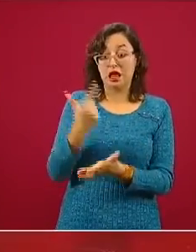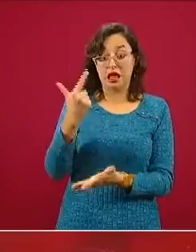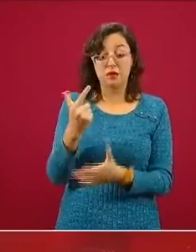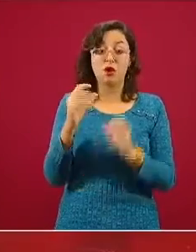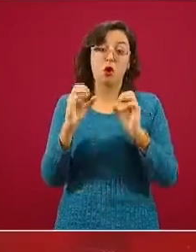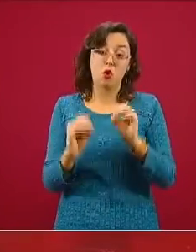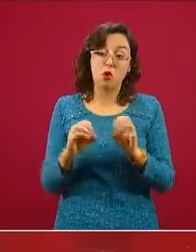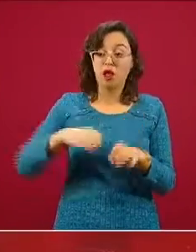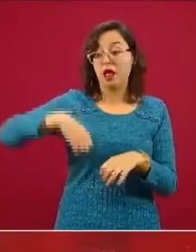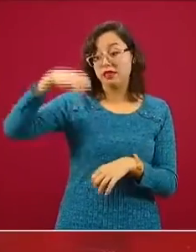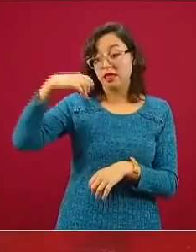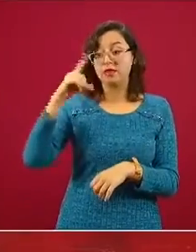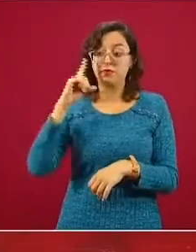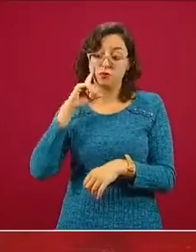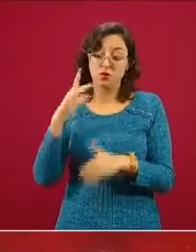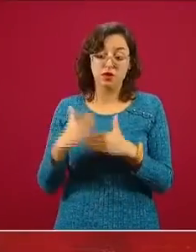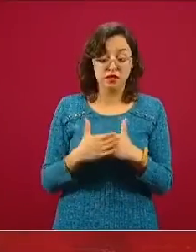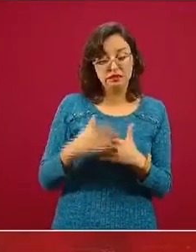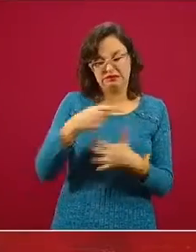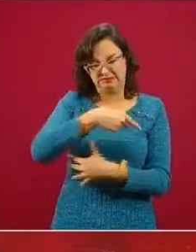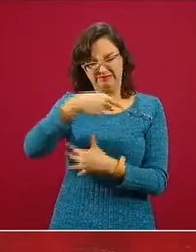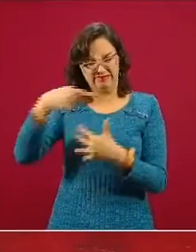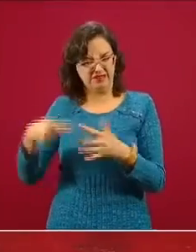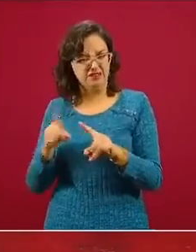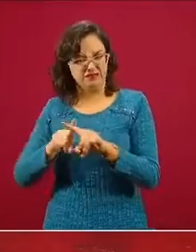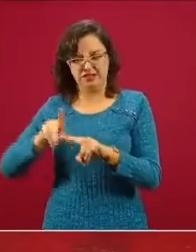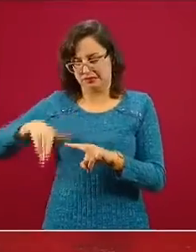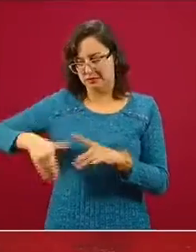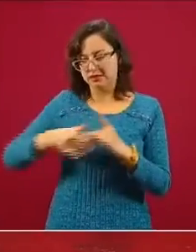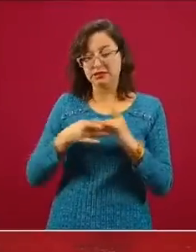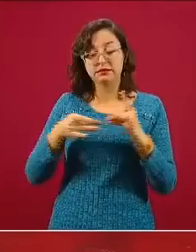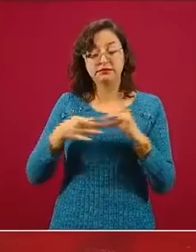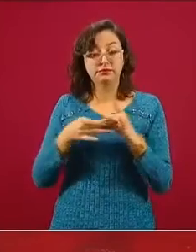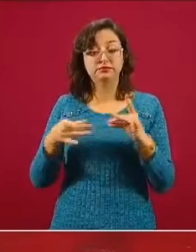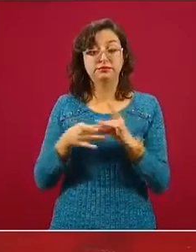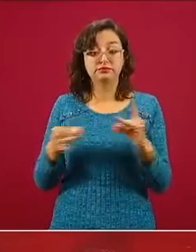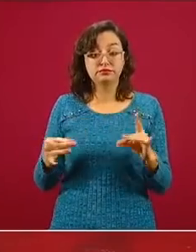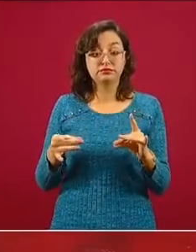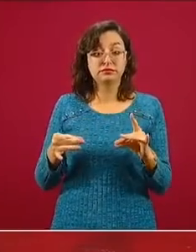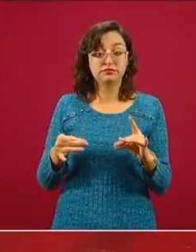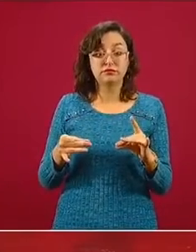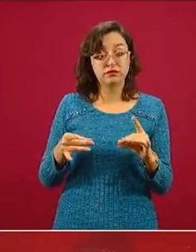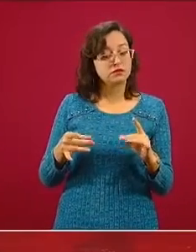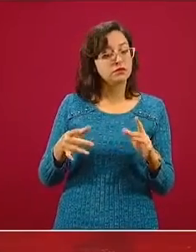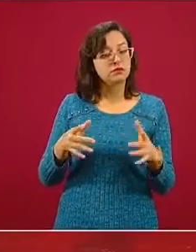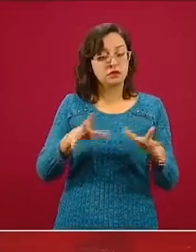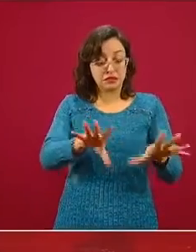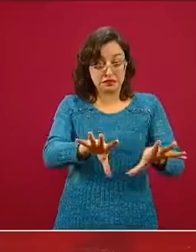que aumentan el riesgo de complicaciones, pueden en muy pocas horas